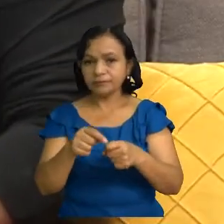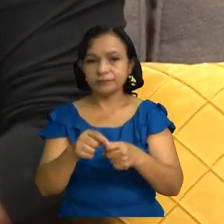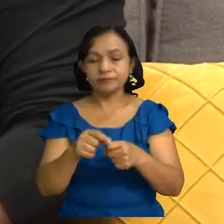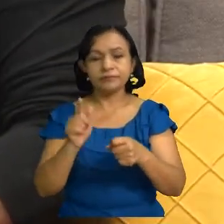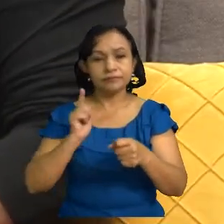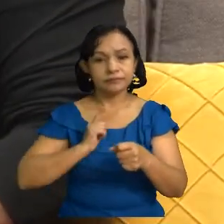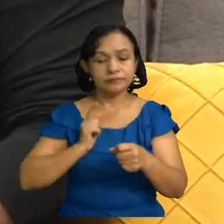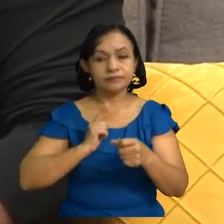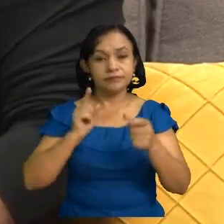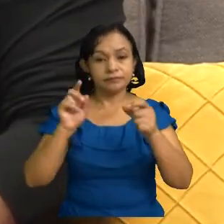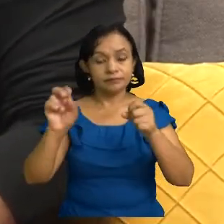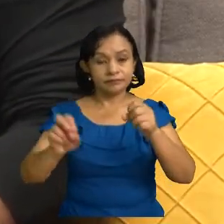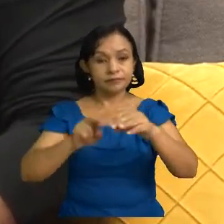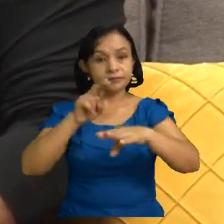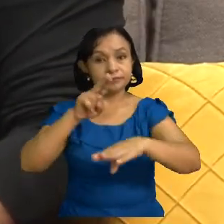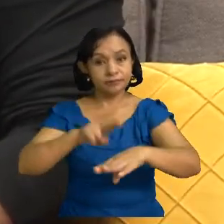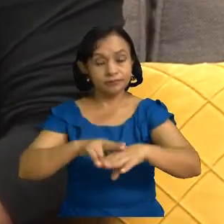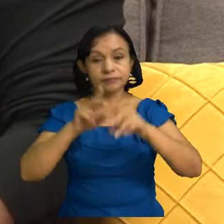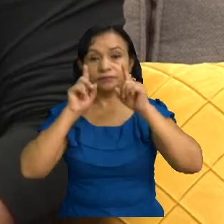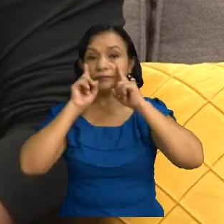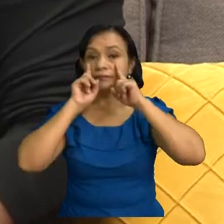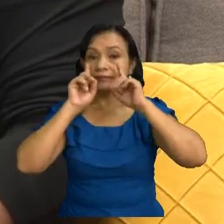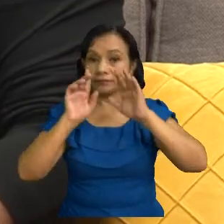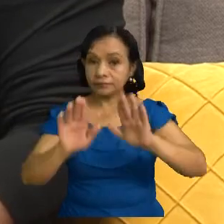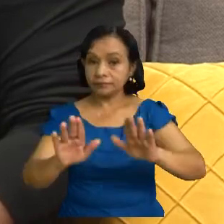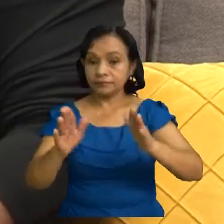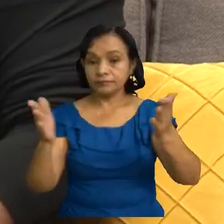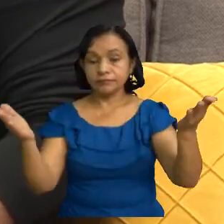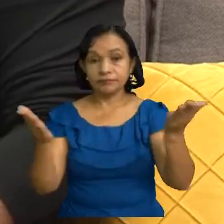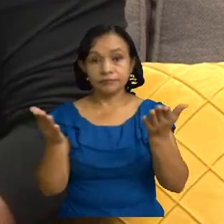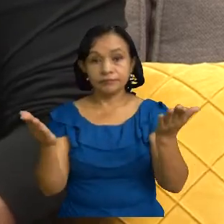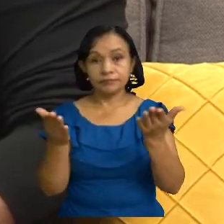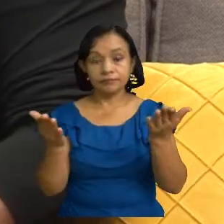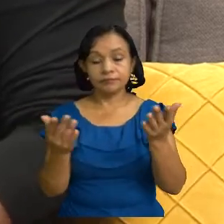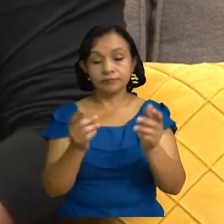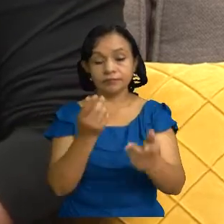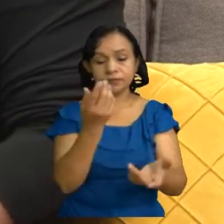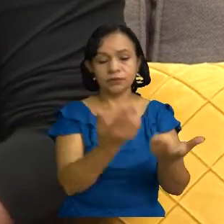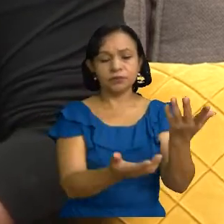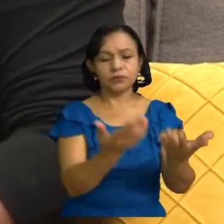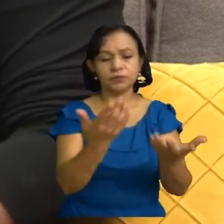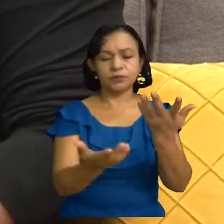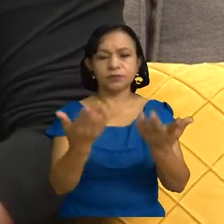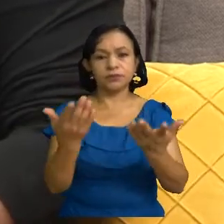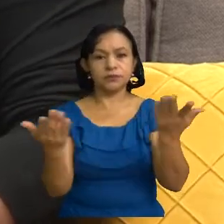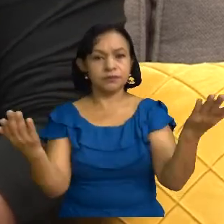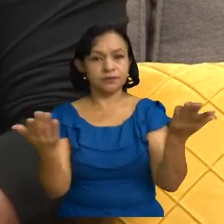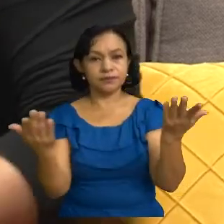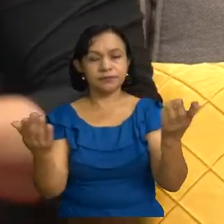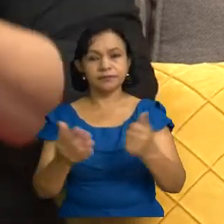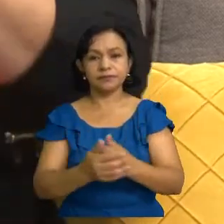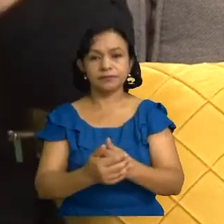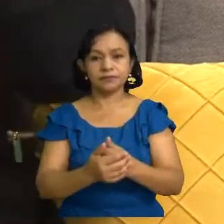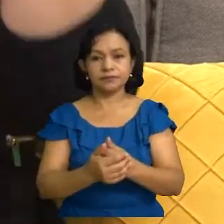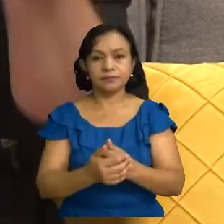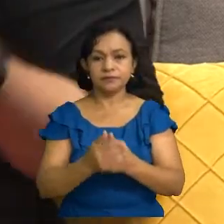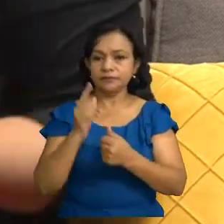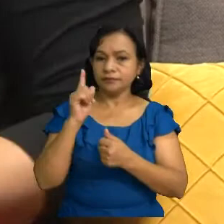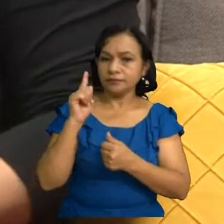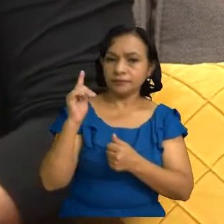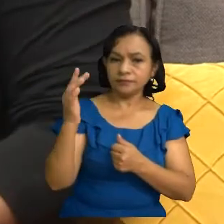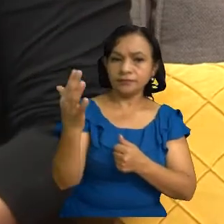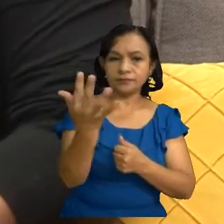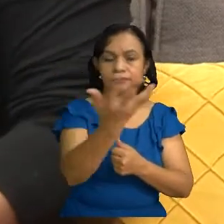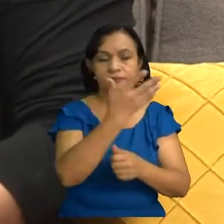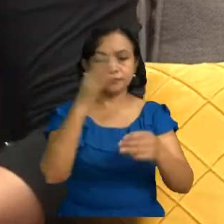nacional de prevención y mitigación de incendios forestales y agropecuarios donde estamos todas las